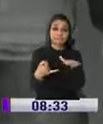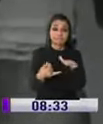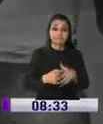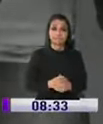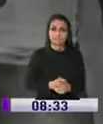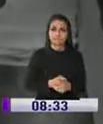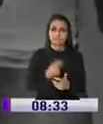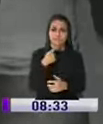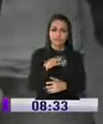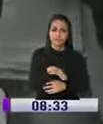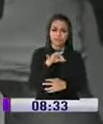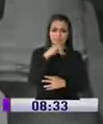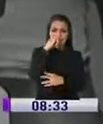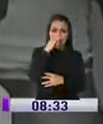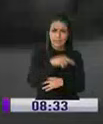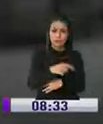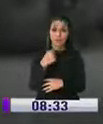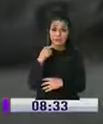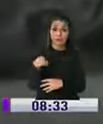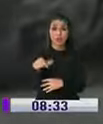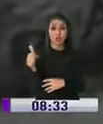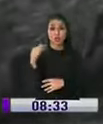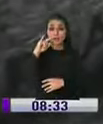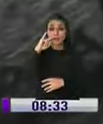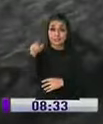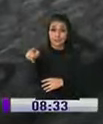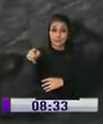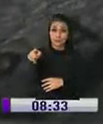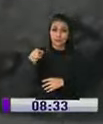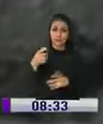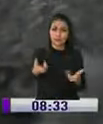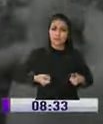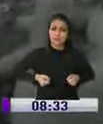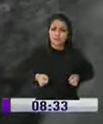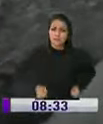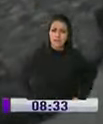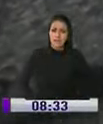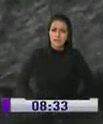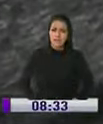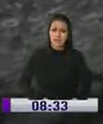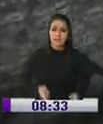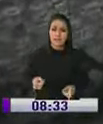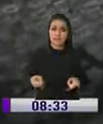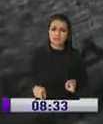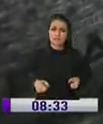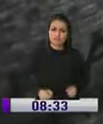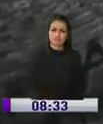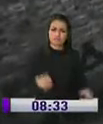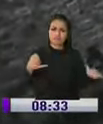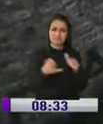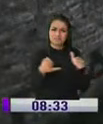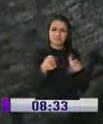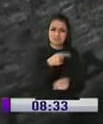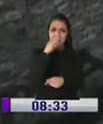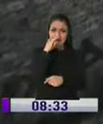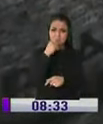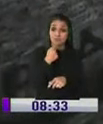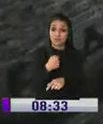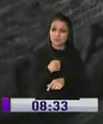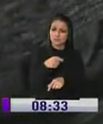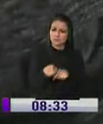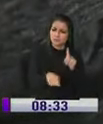bebé, que este niño, ese otro chico le había bajado el pantalón y él también. Y el bebé ya, le